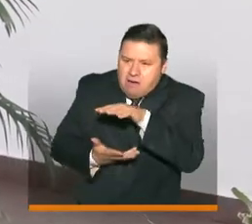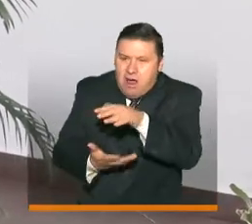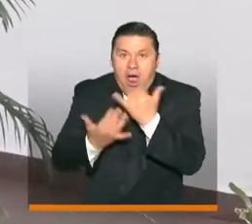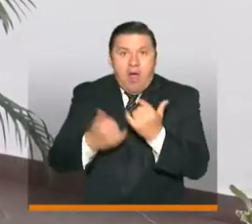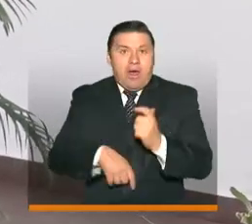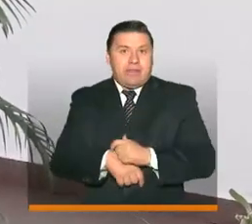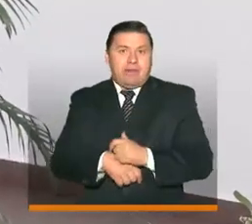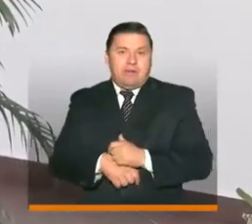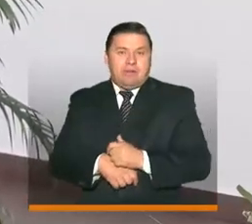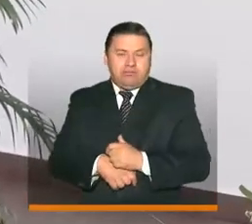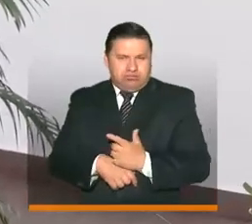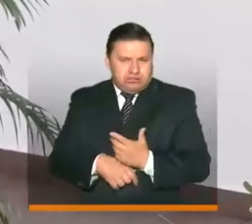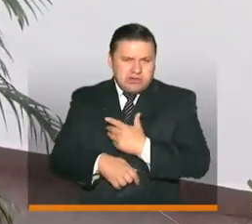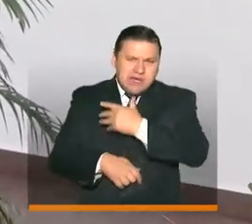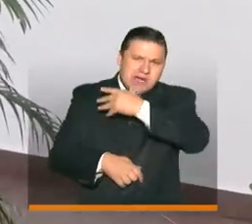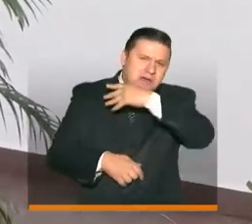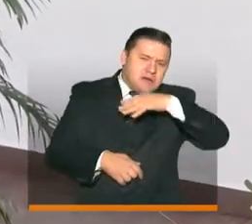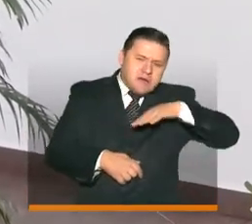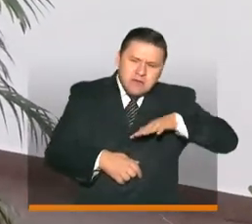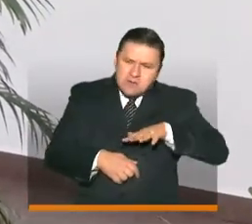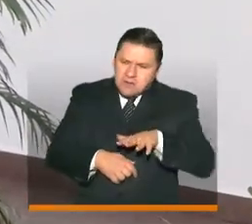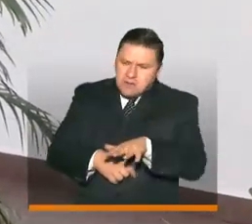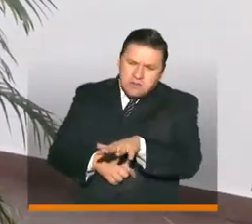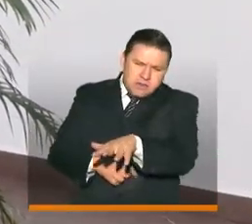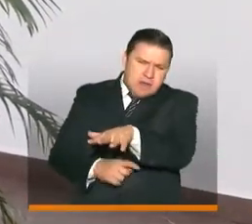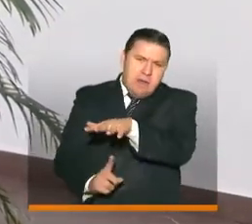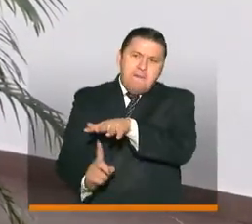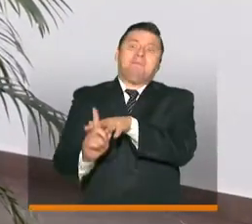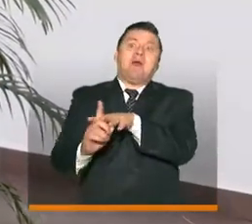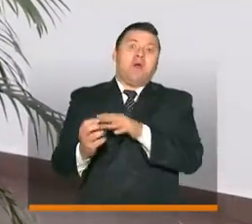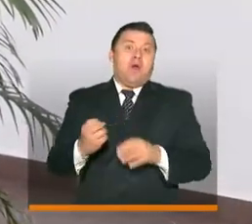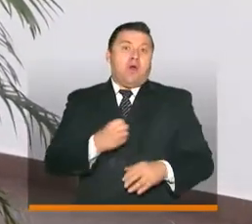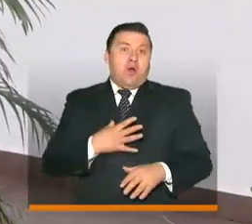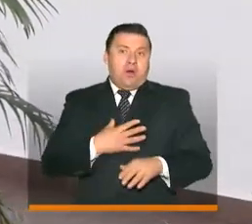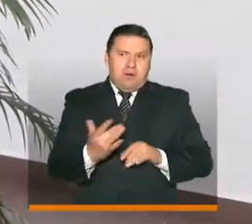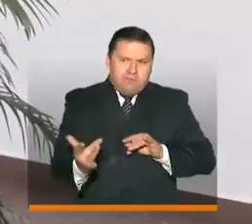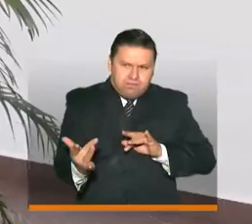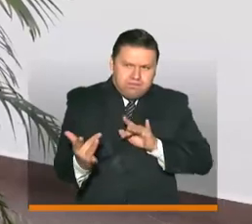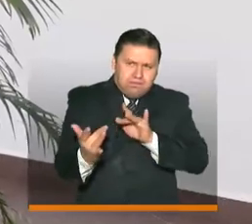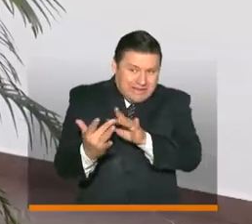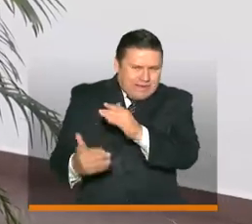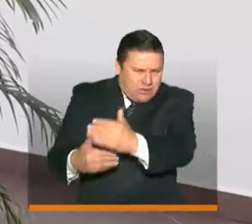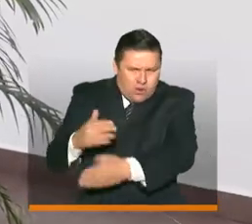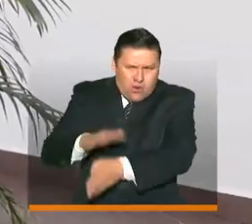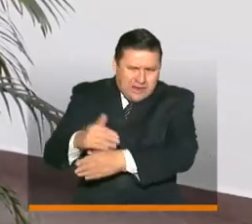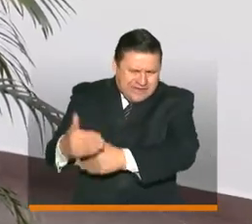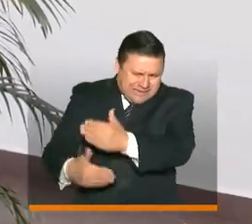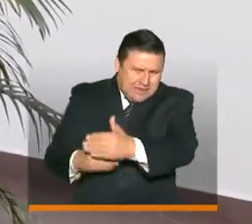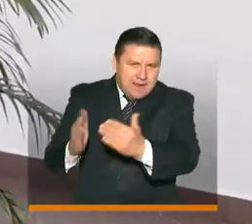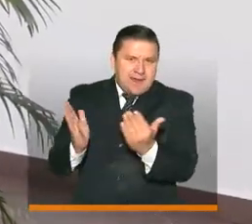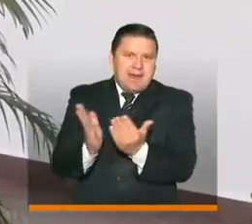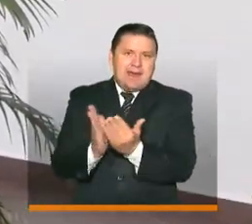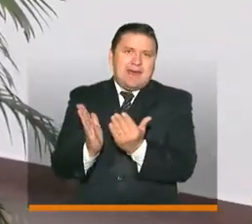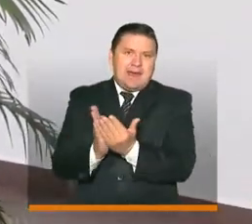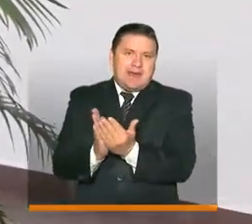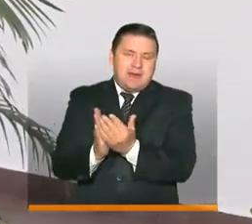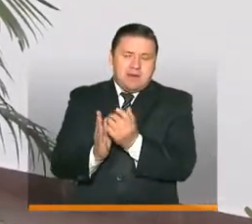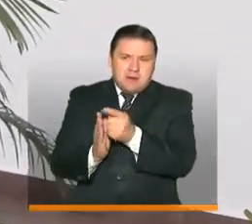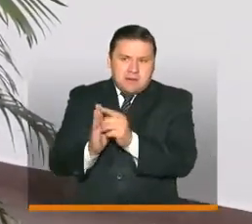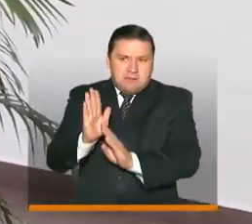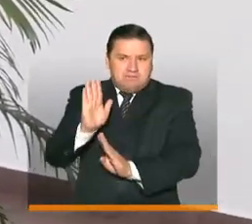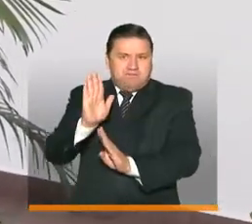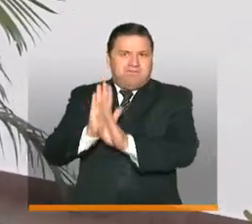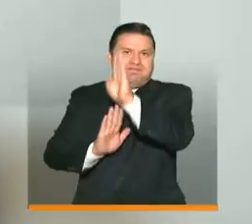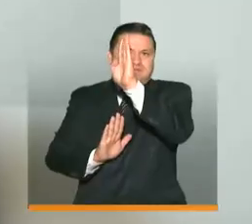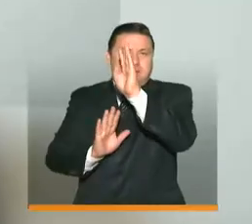momento, desde la ruralidad, de darle una oportunidad a los muchachos de seguir avanzando y hacer de la educación un pilar de